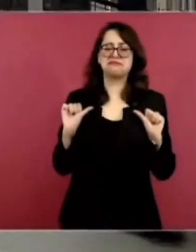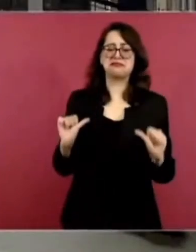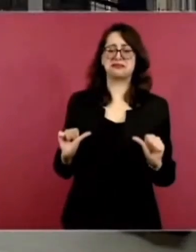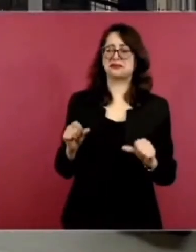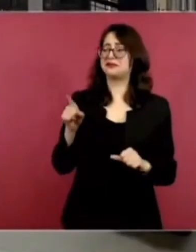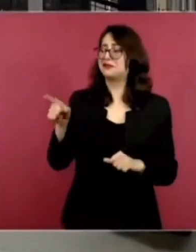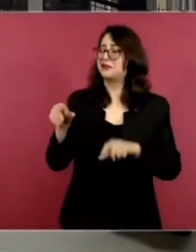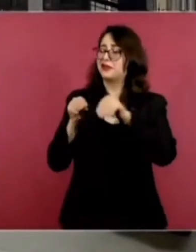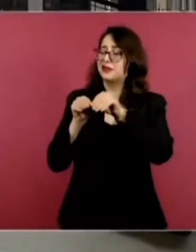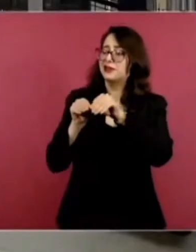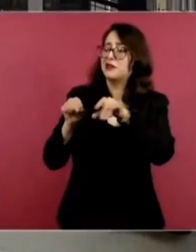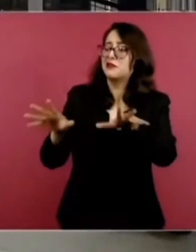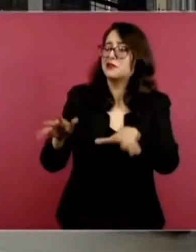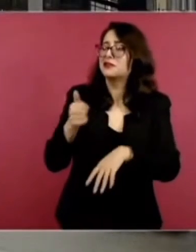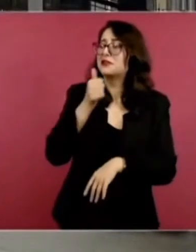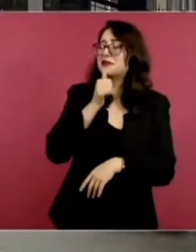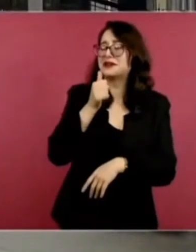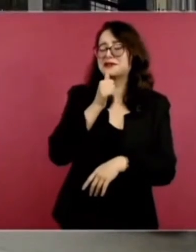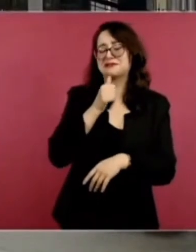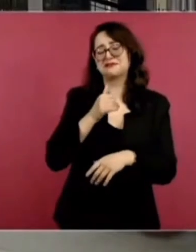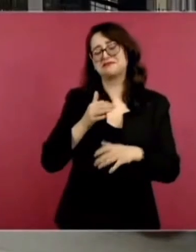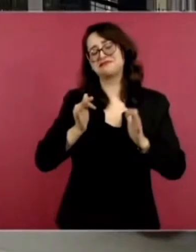importante la reforma al Poder Judicial,